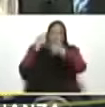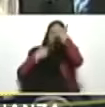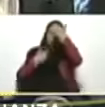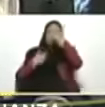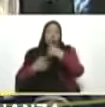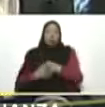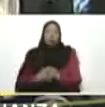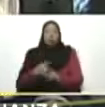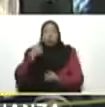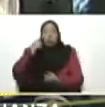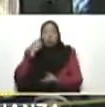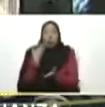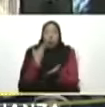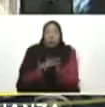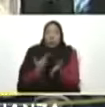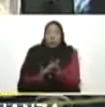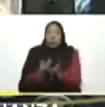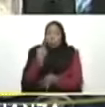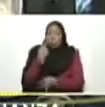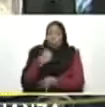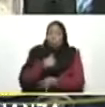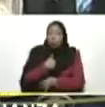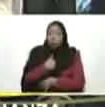Fui testigo personal,